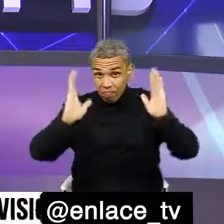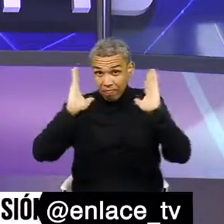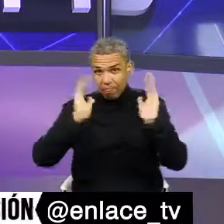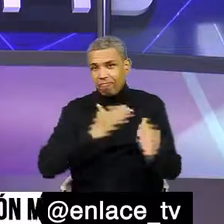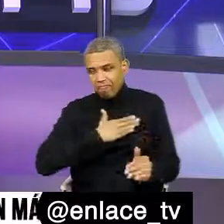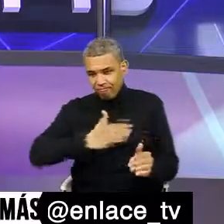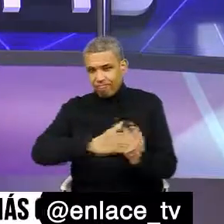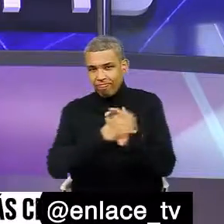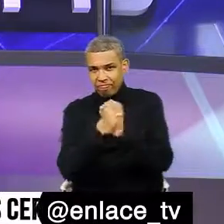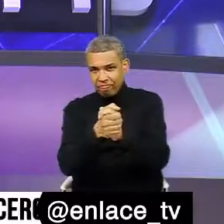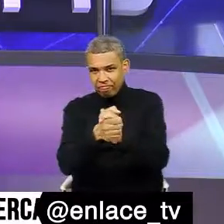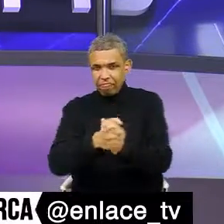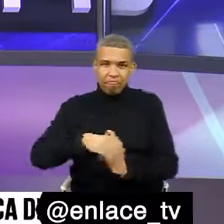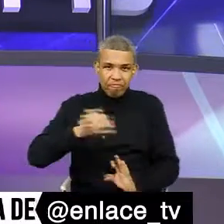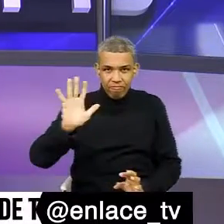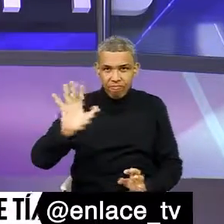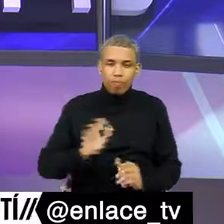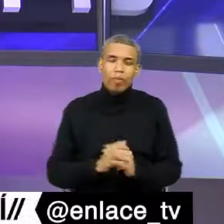vivo en